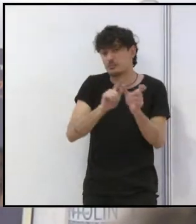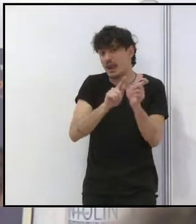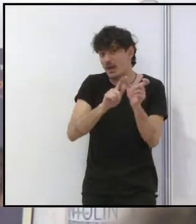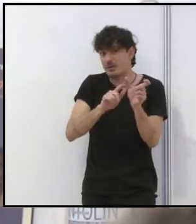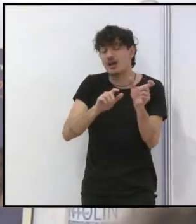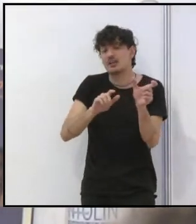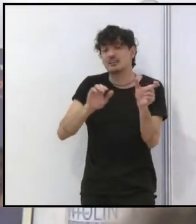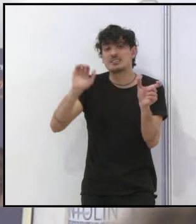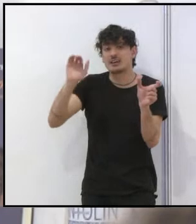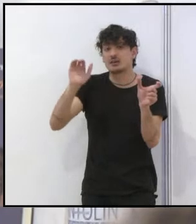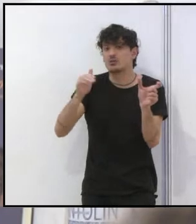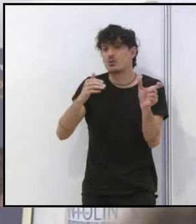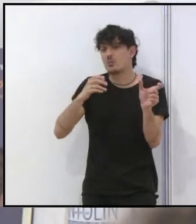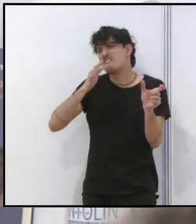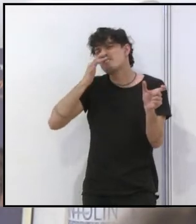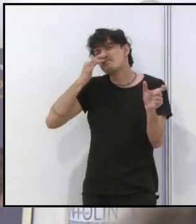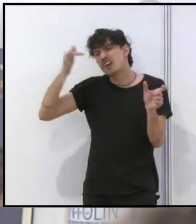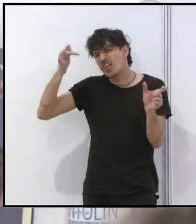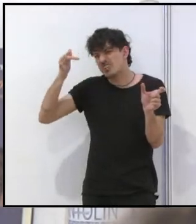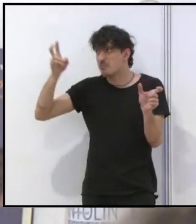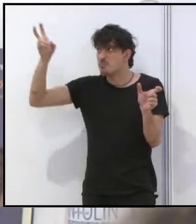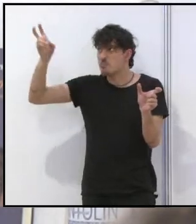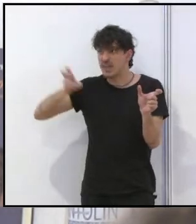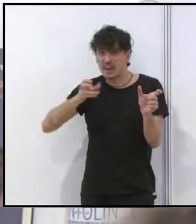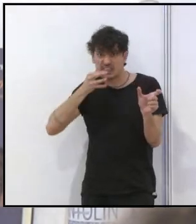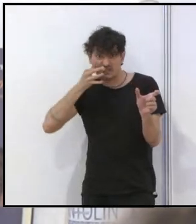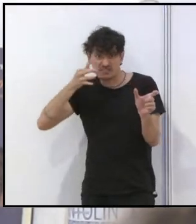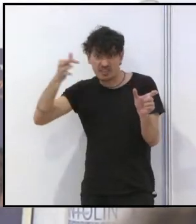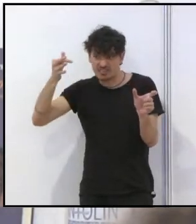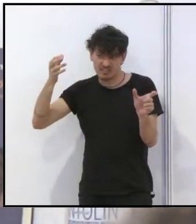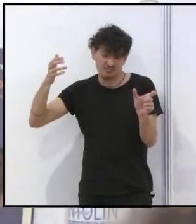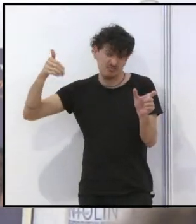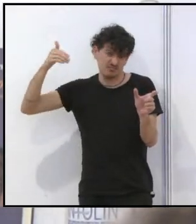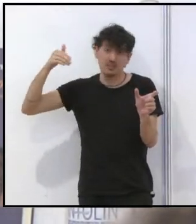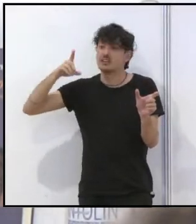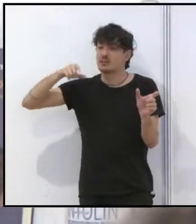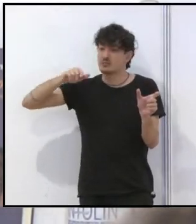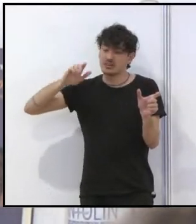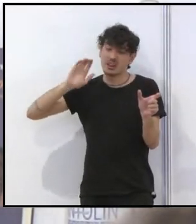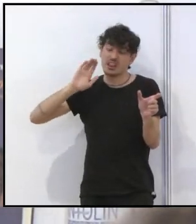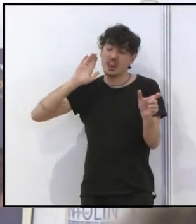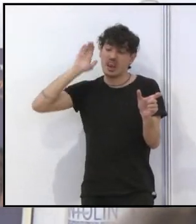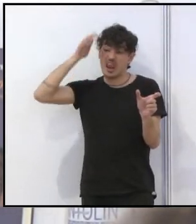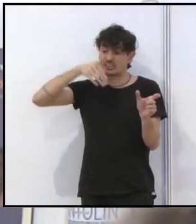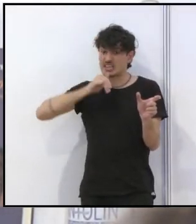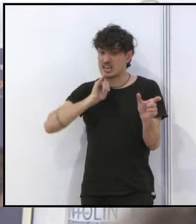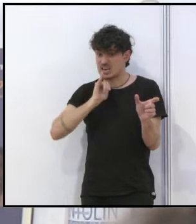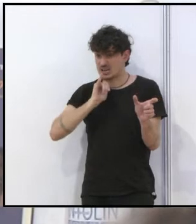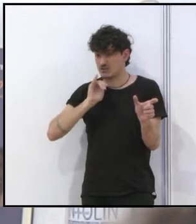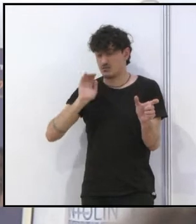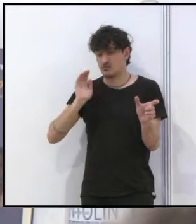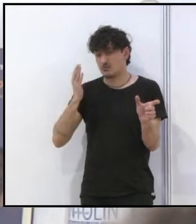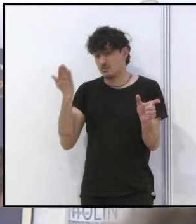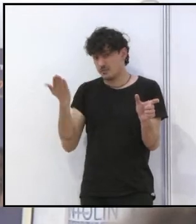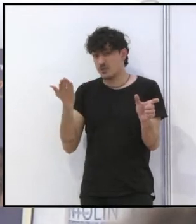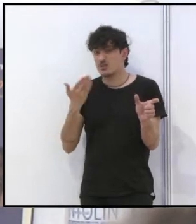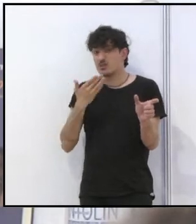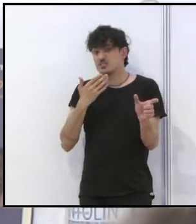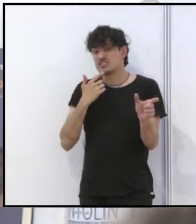antiguo, que a su vez viene del latín, viene de la palabra latina extraneus, que significa